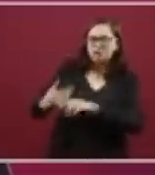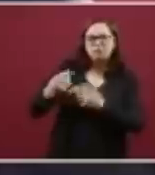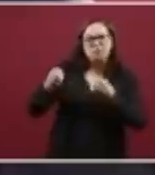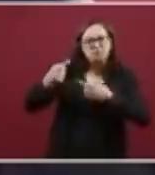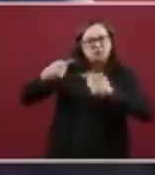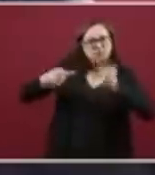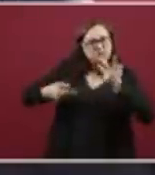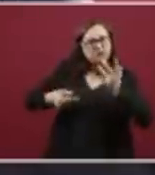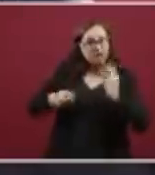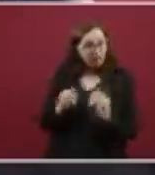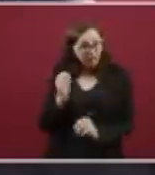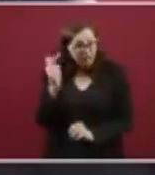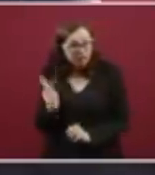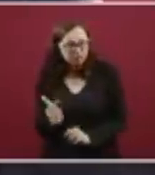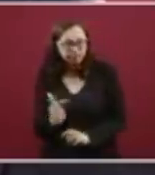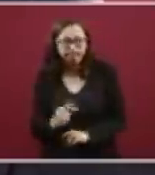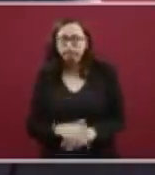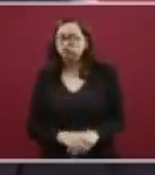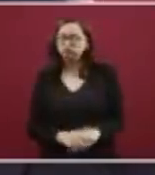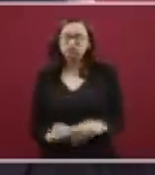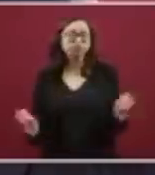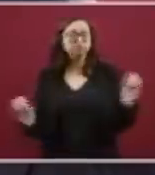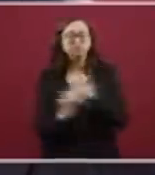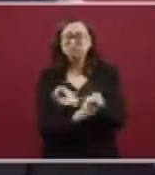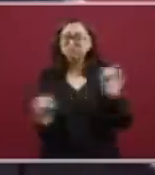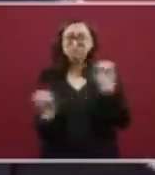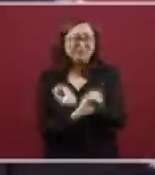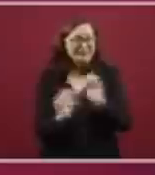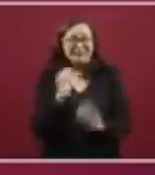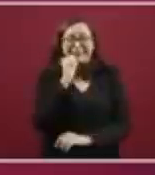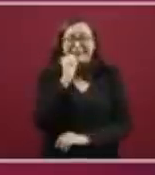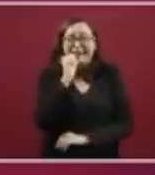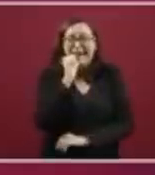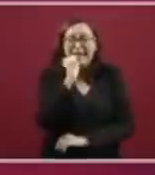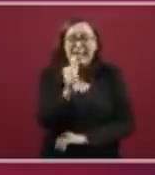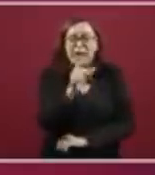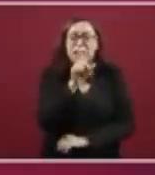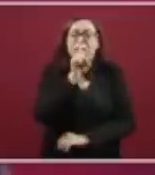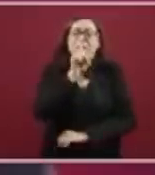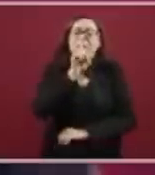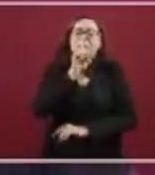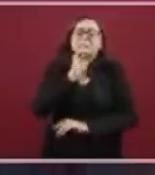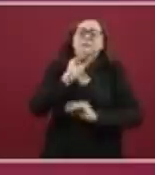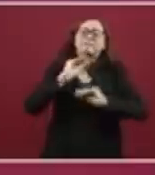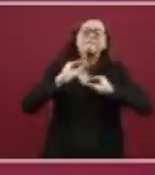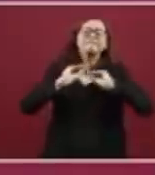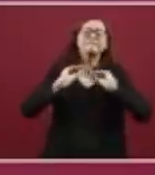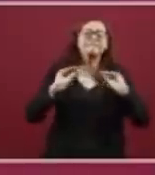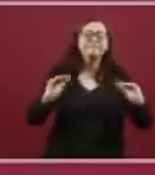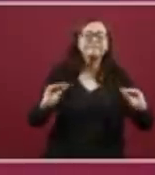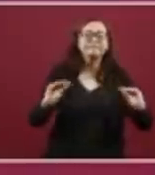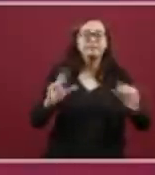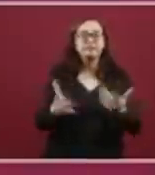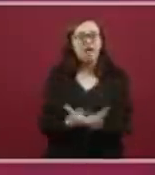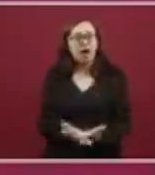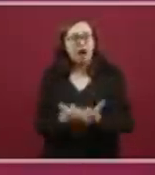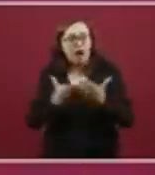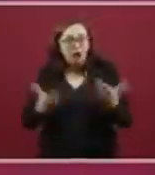Nada. Pero ahora que nosotros estamos